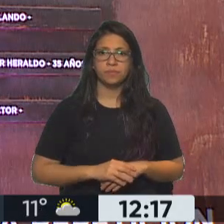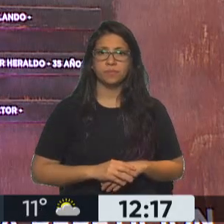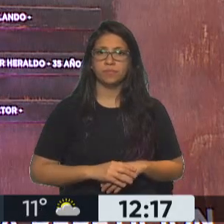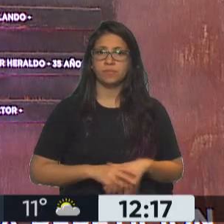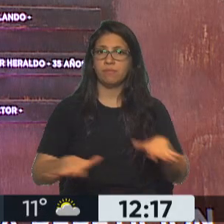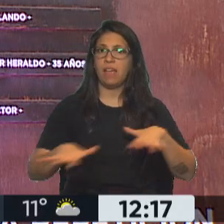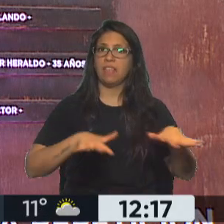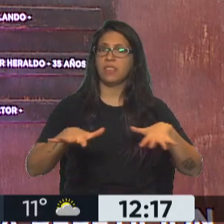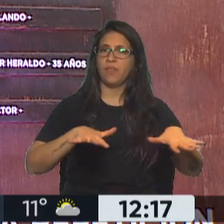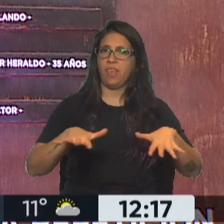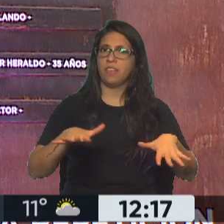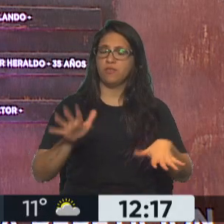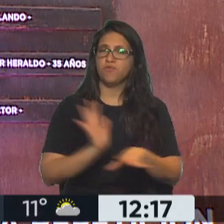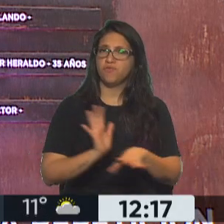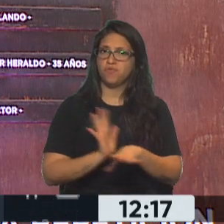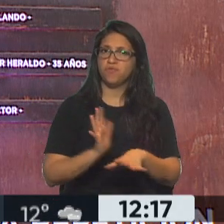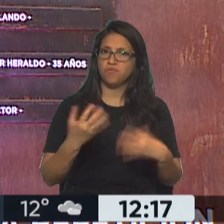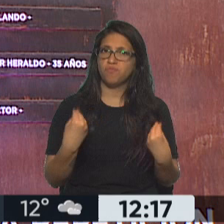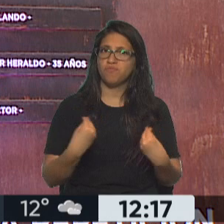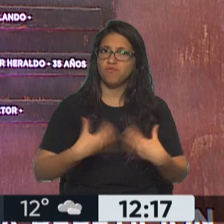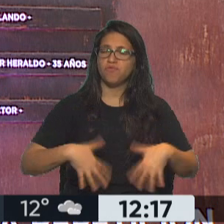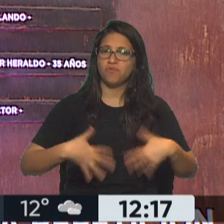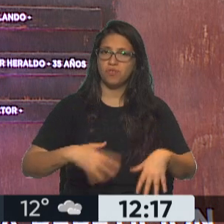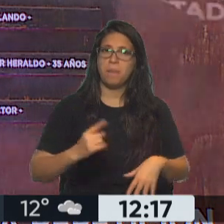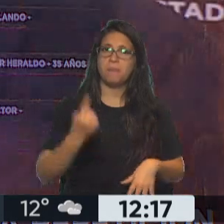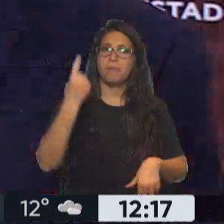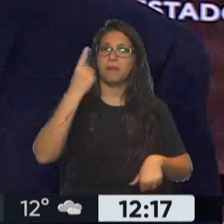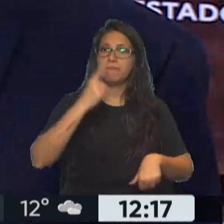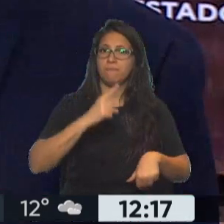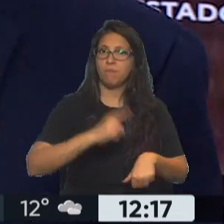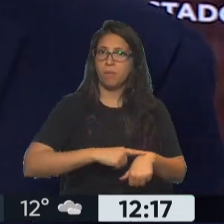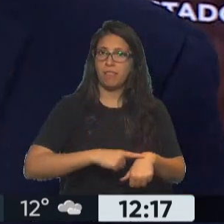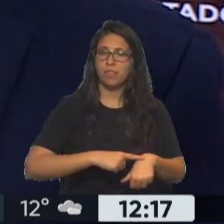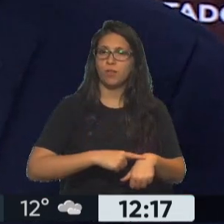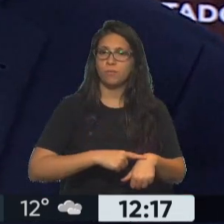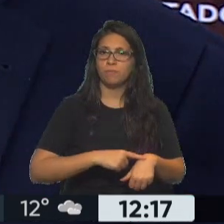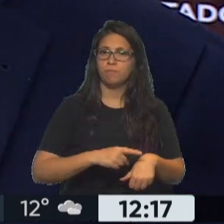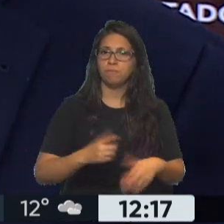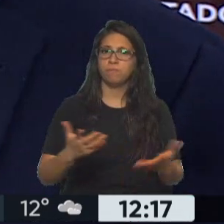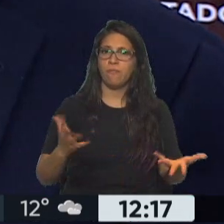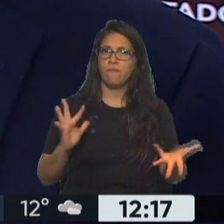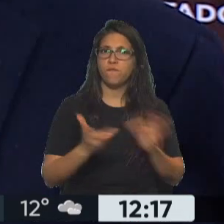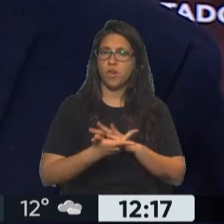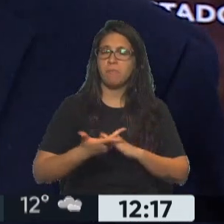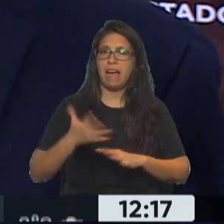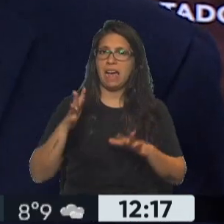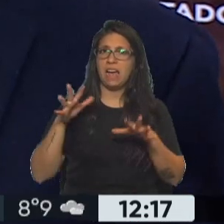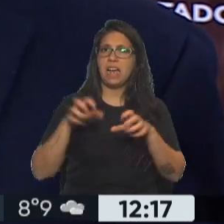Esta actividad es muy significativa por dos motivos. La primera es porque da cuenta de la forma y modo en cómo operó la